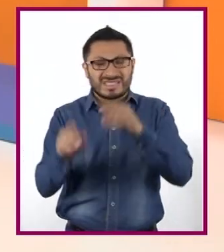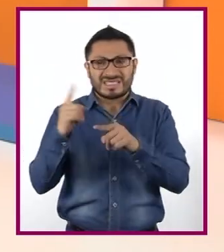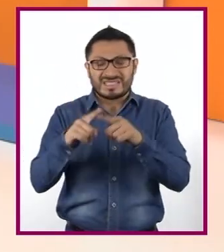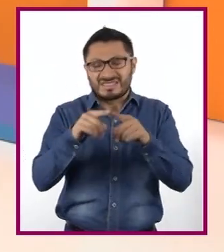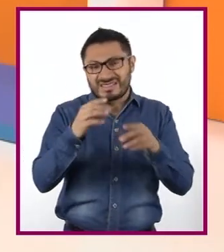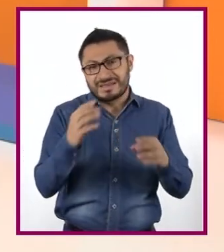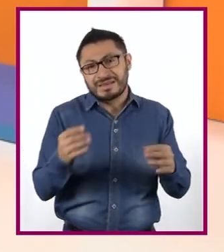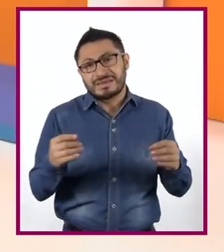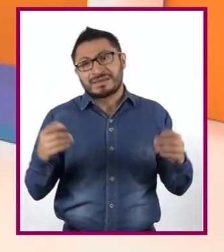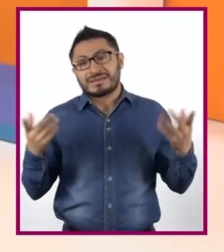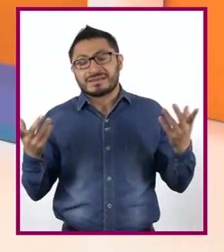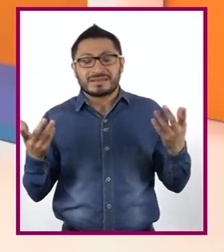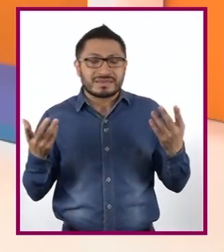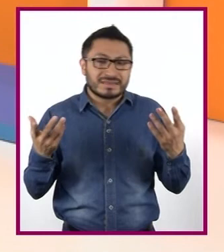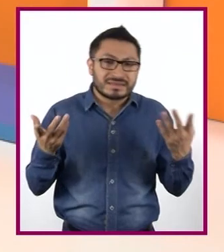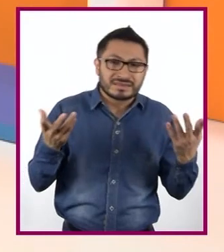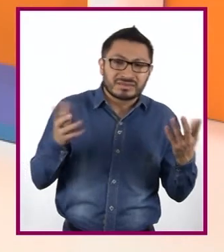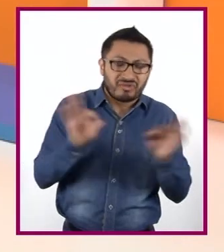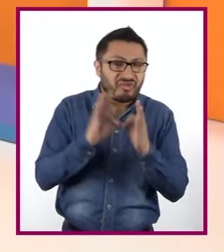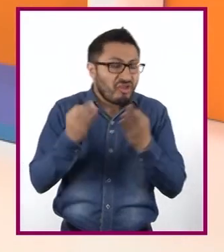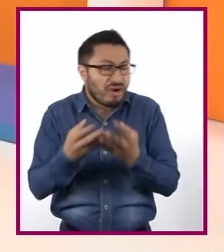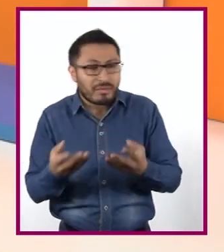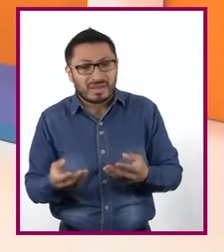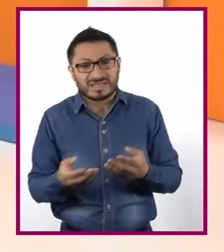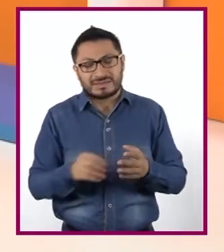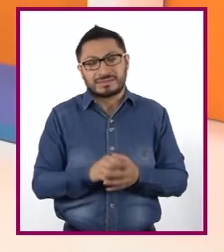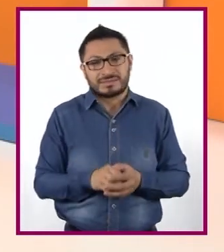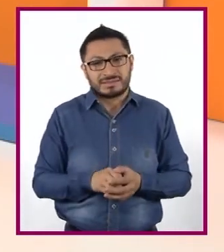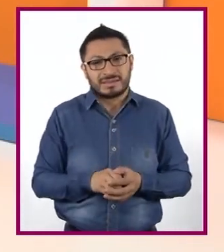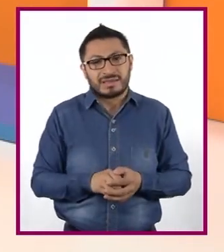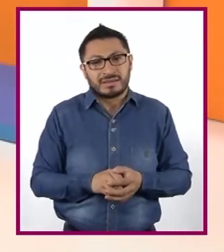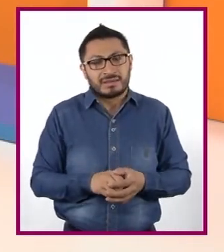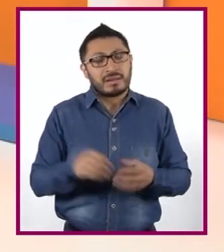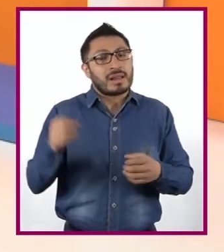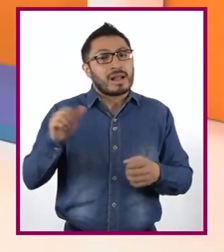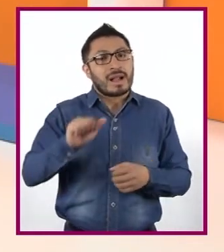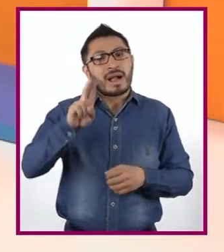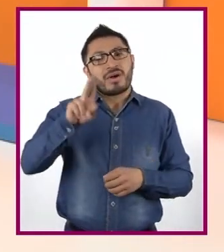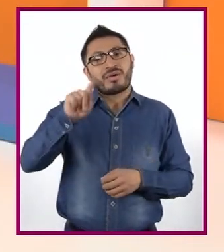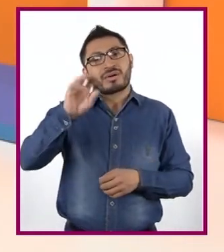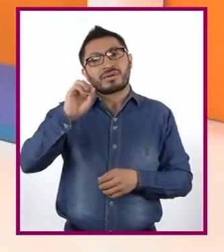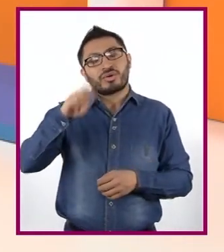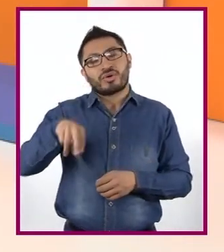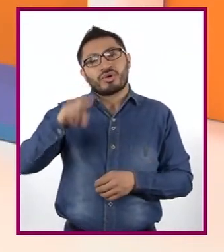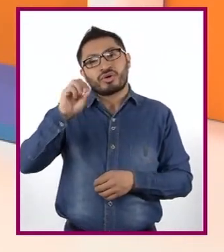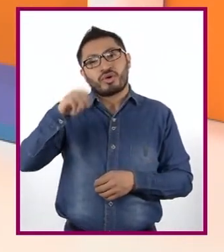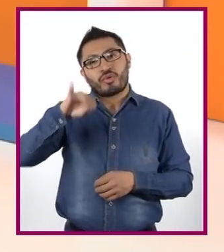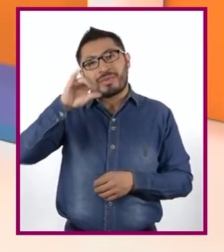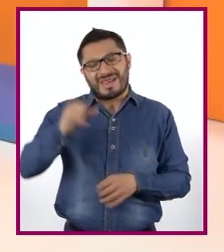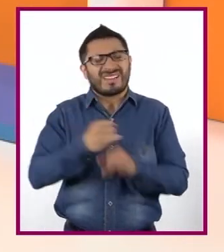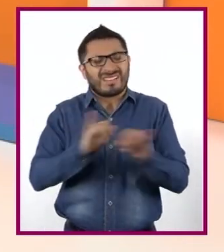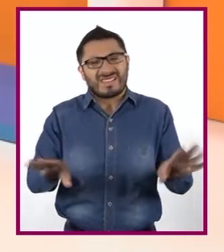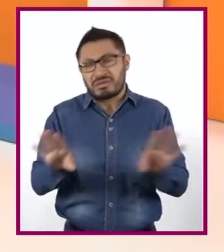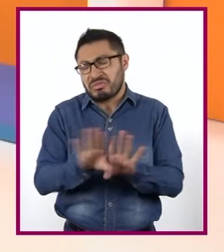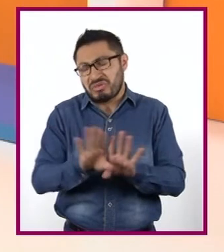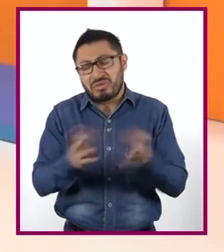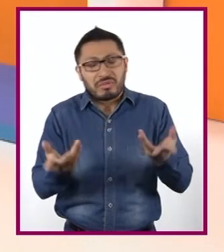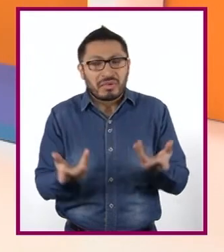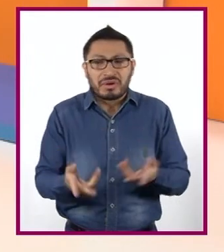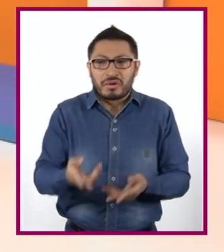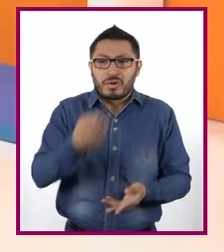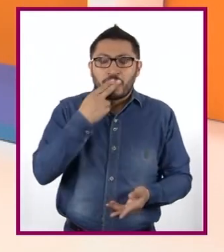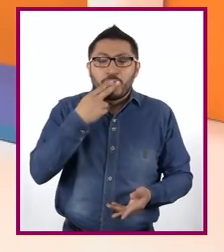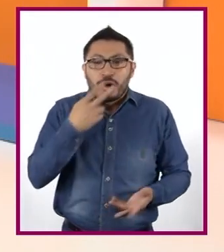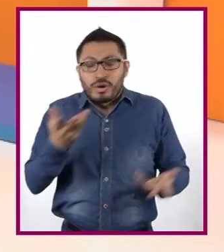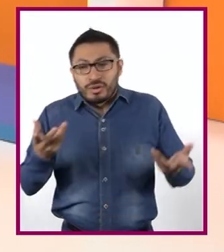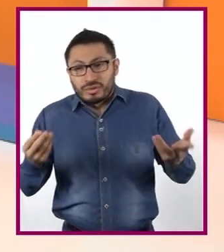personas tenemos menos opciones. La autonomía también es una cuestión social y su ejercicio está influenciado por la familia y